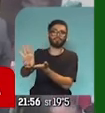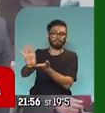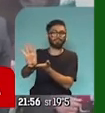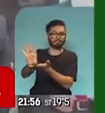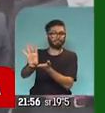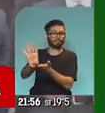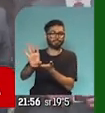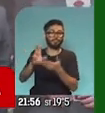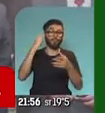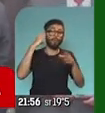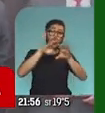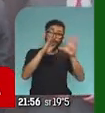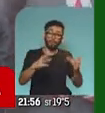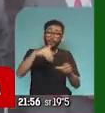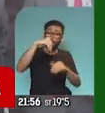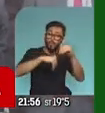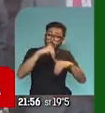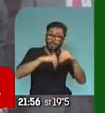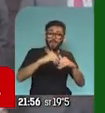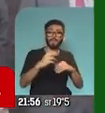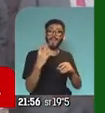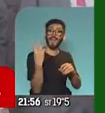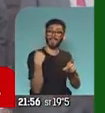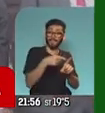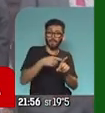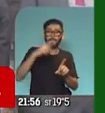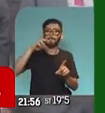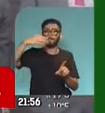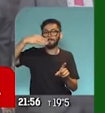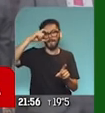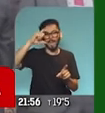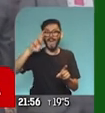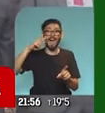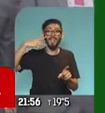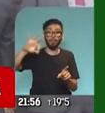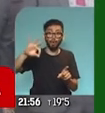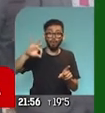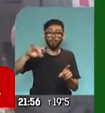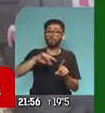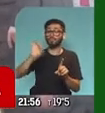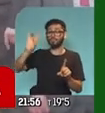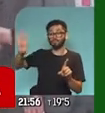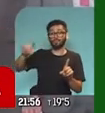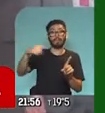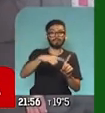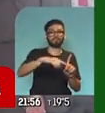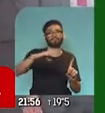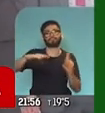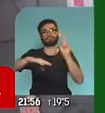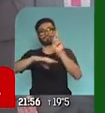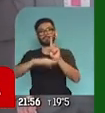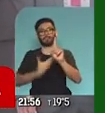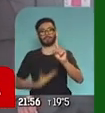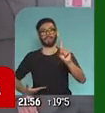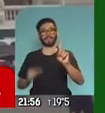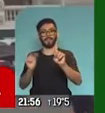insospechados, teniendo como clímax en los últimos 2 meses y medio dos procesos de vacancia, uno vinculado a